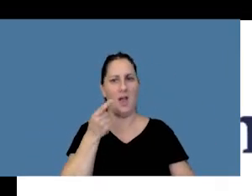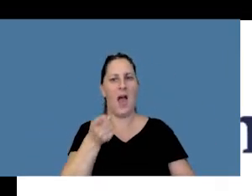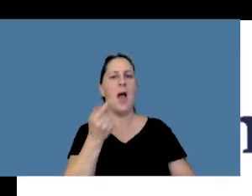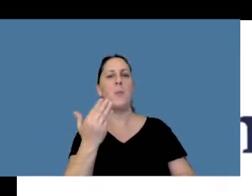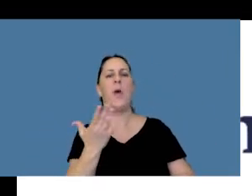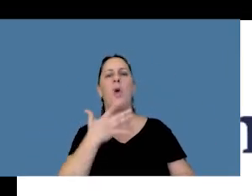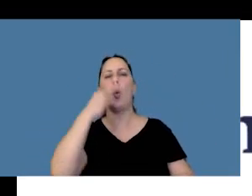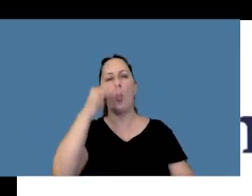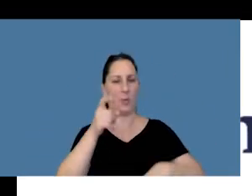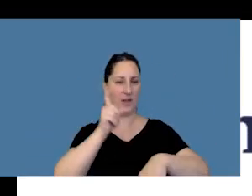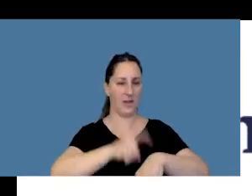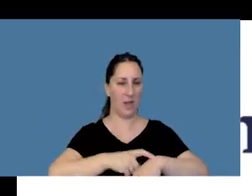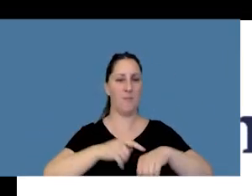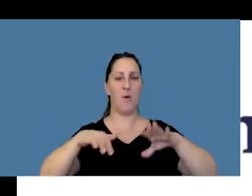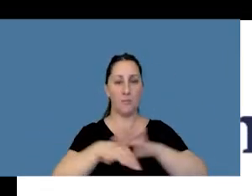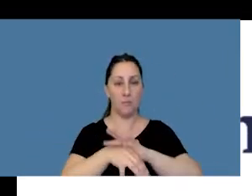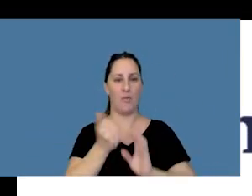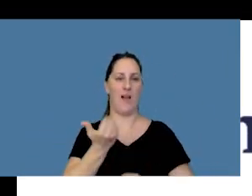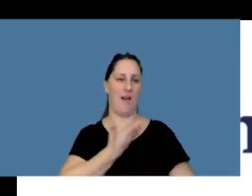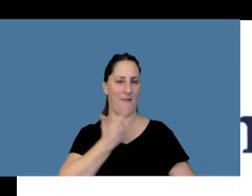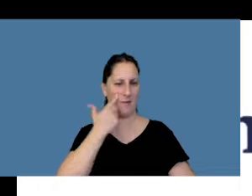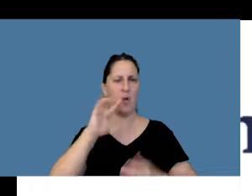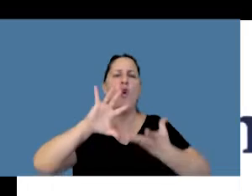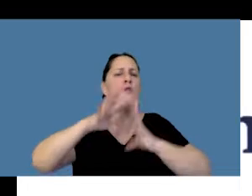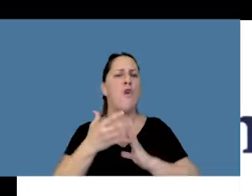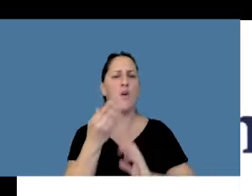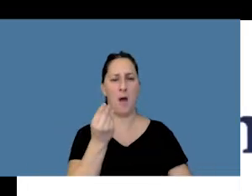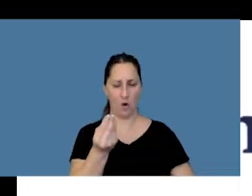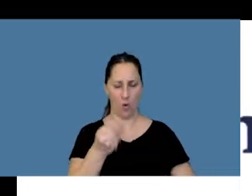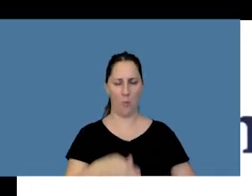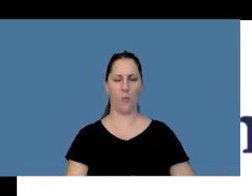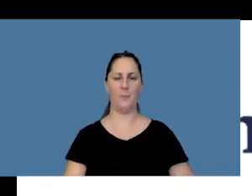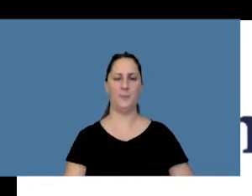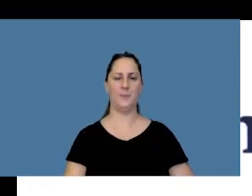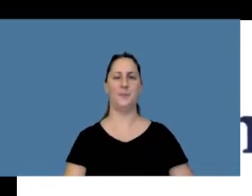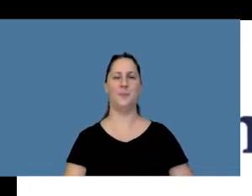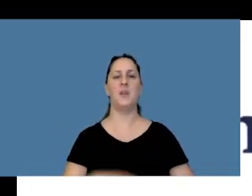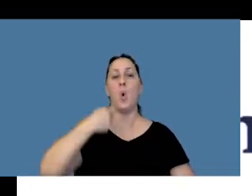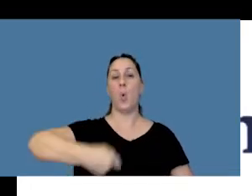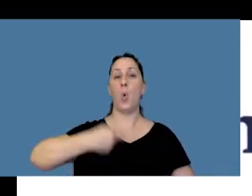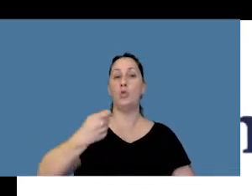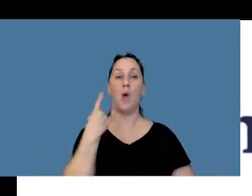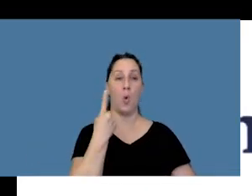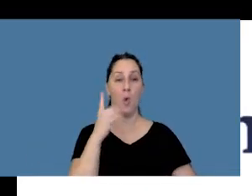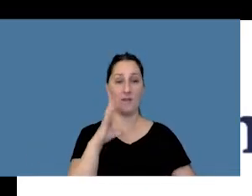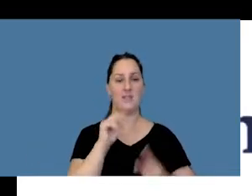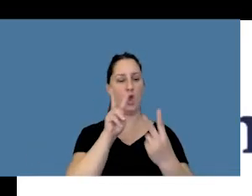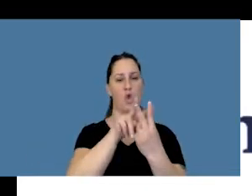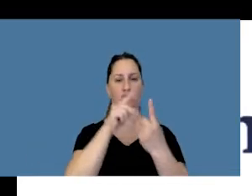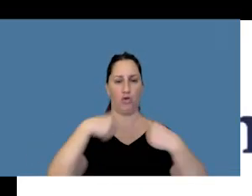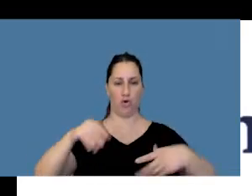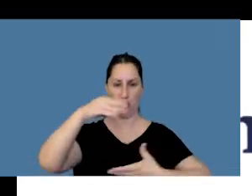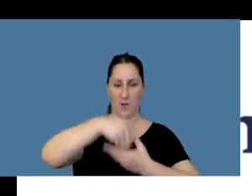tiempo y forma con el fisco. ¿De qué manera? Esa cuota única va a tener dos componentes,